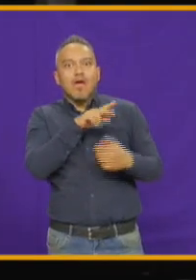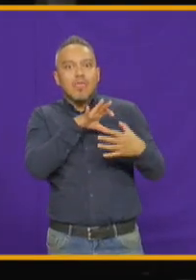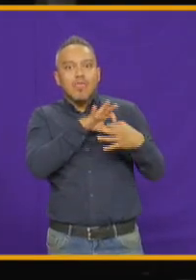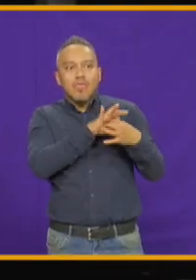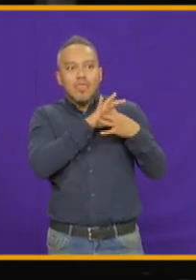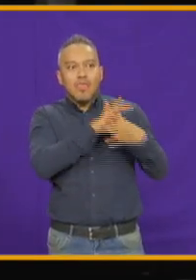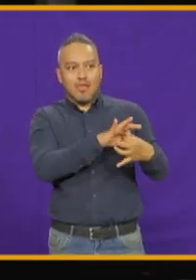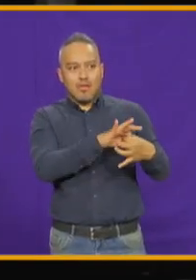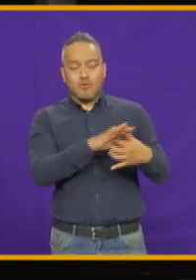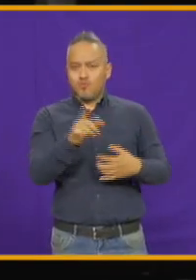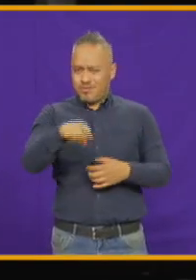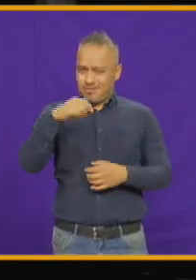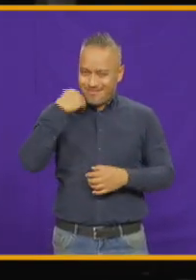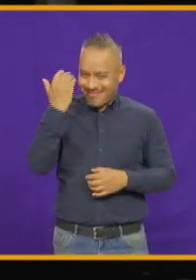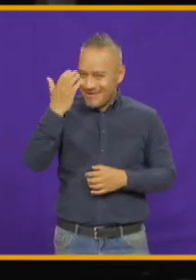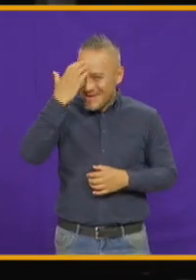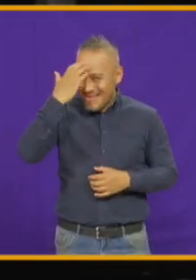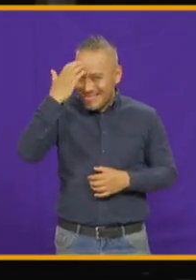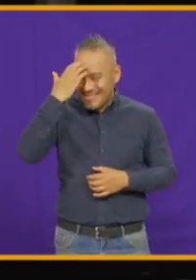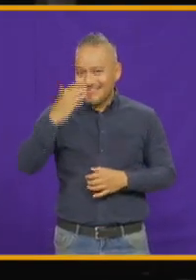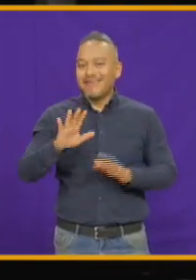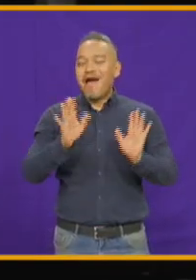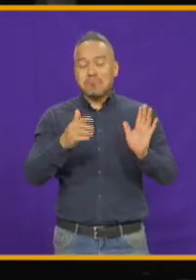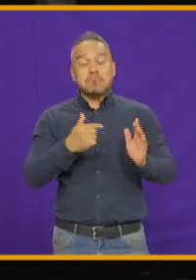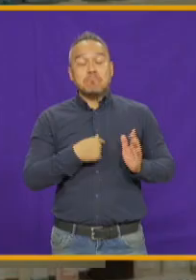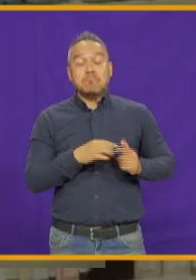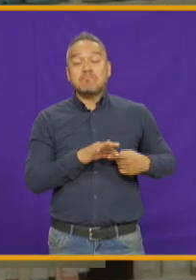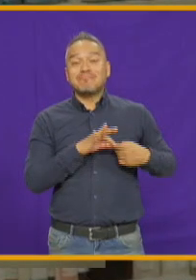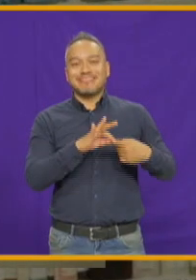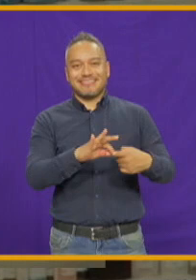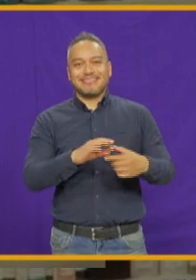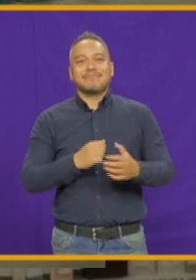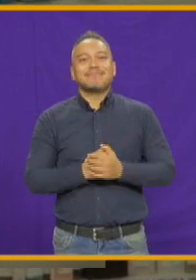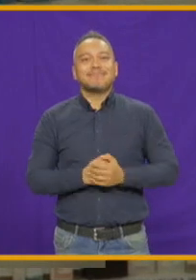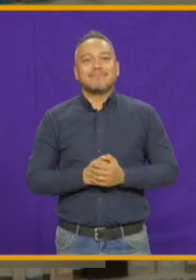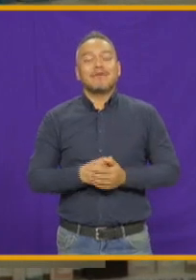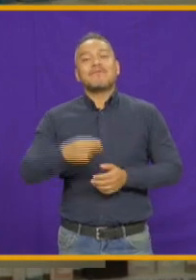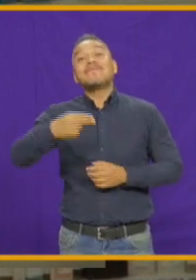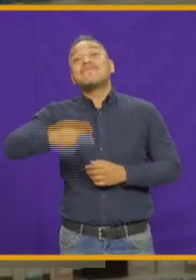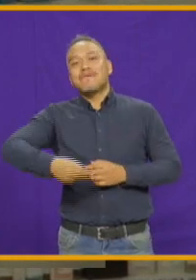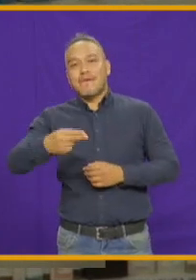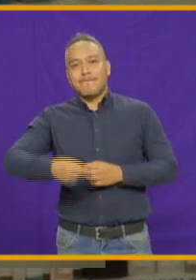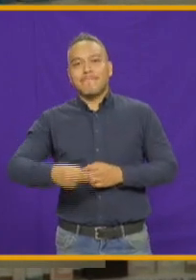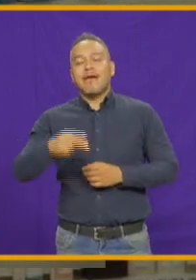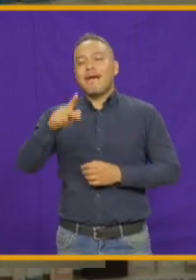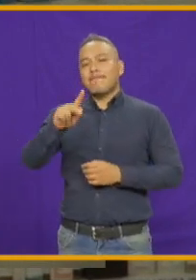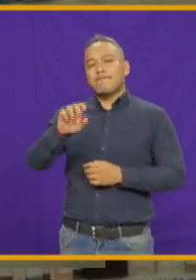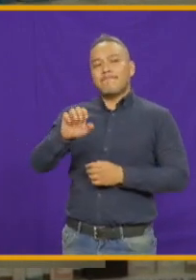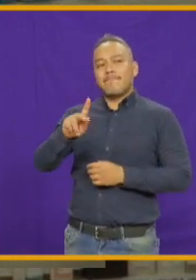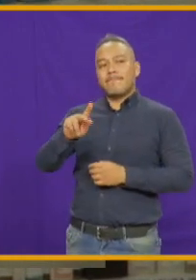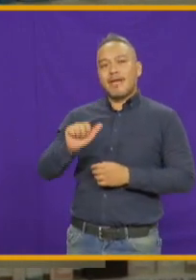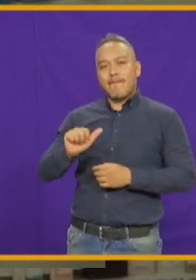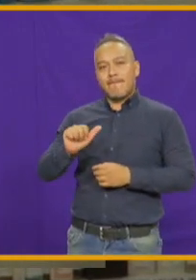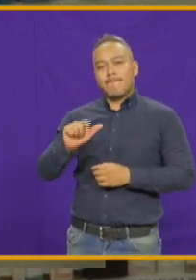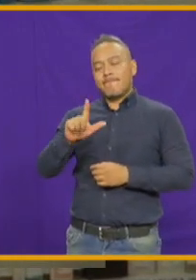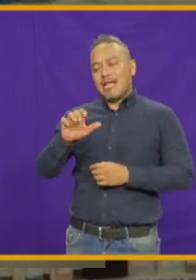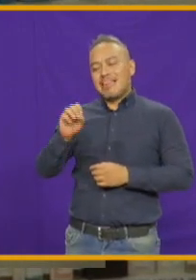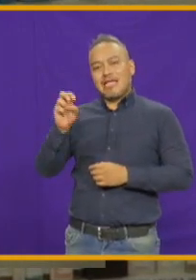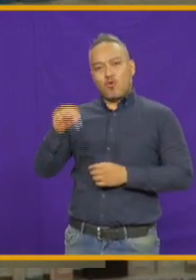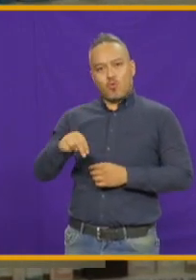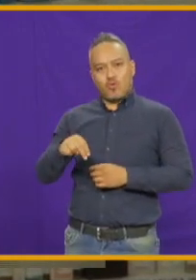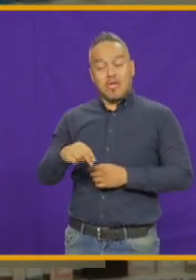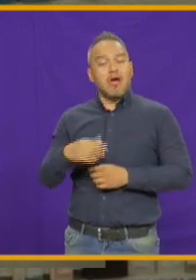quieren conocerla bueno se las presentaré se llama León le encanta la televisión